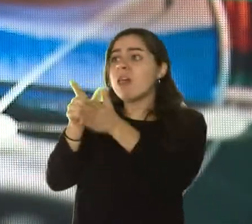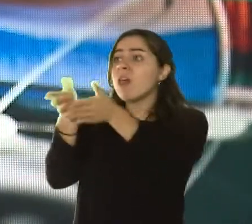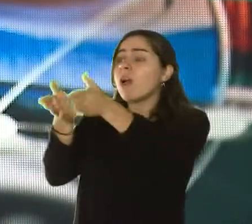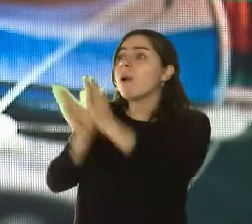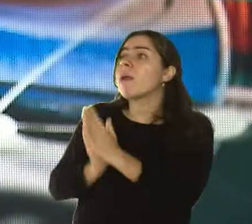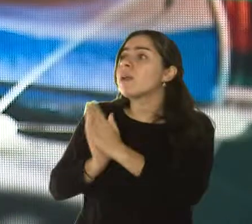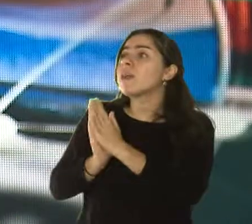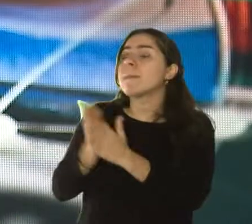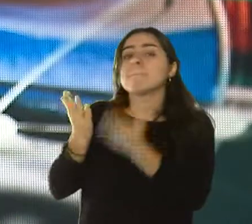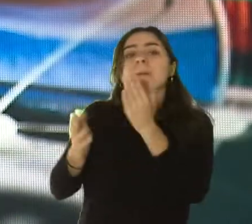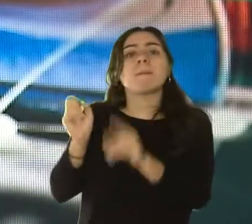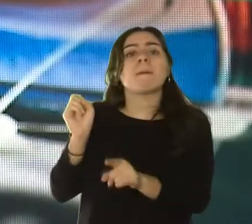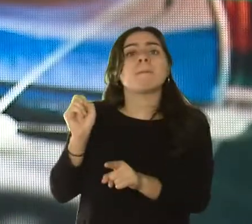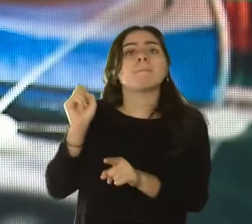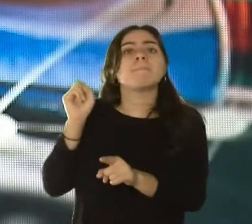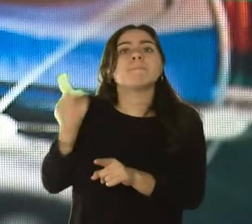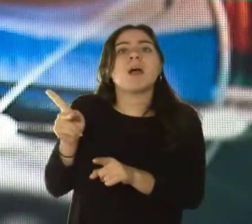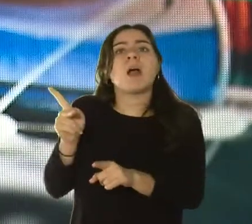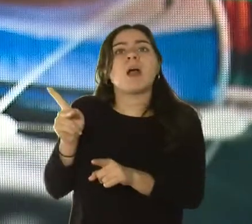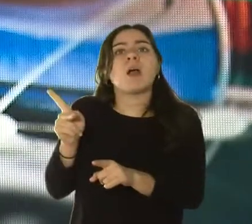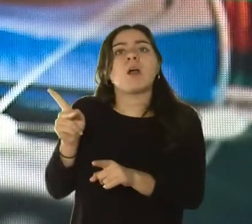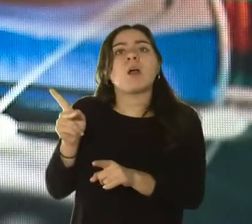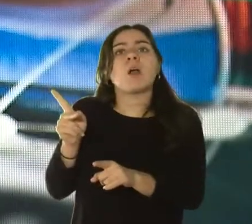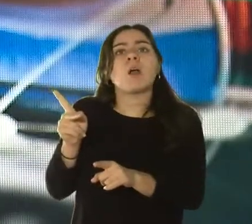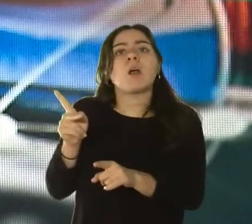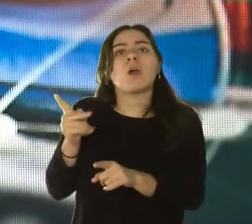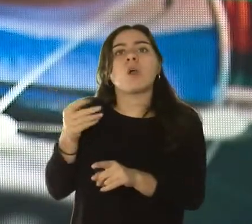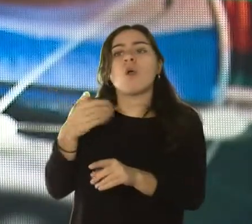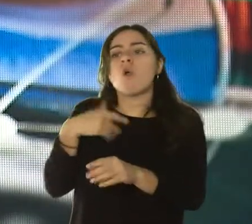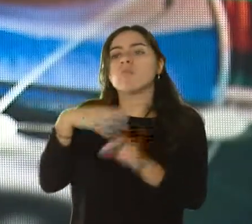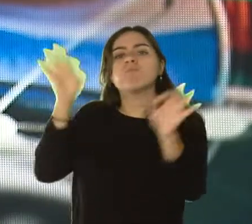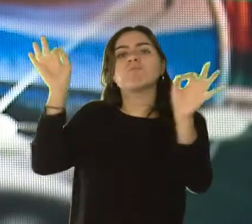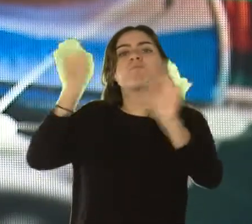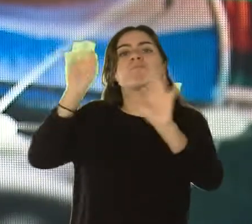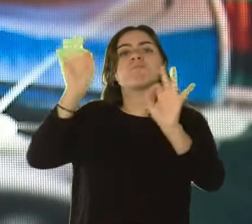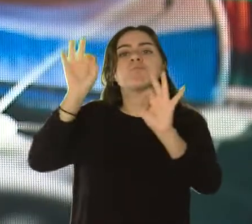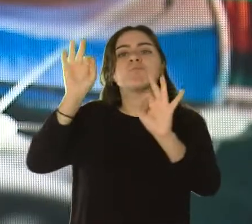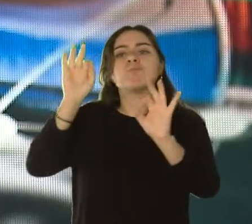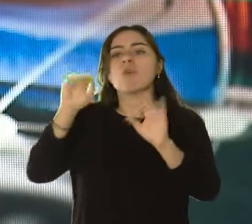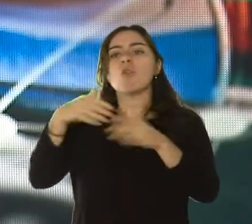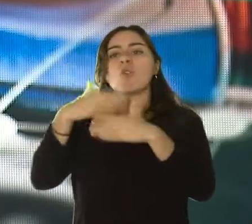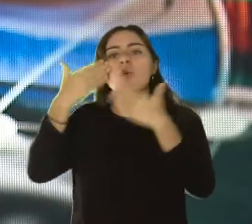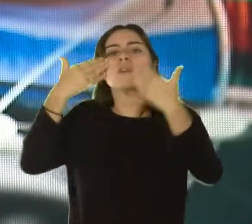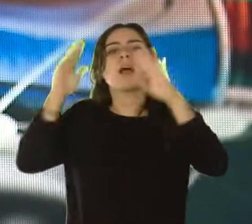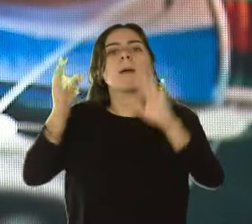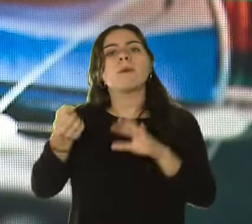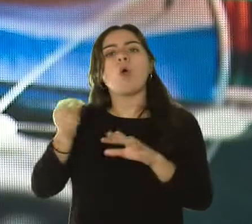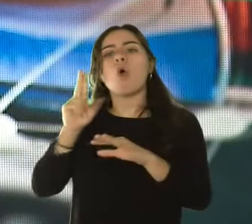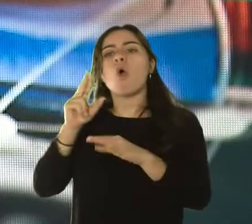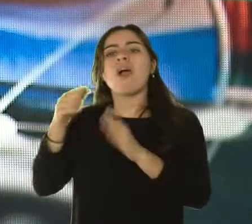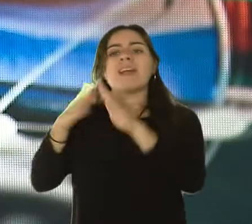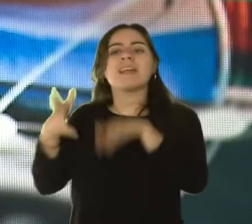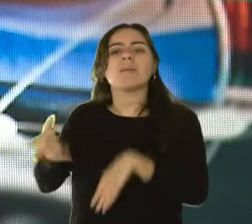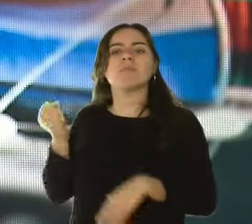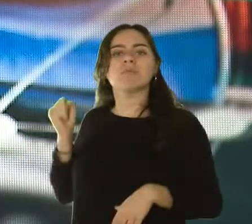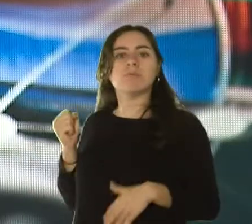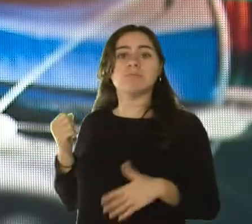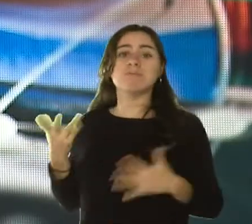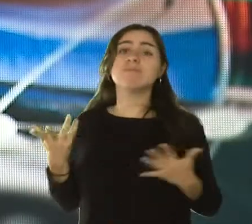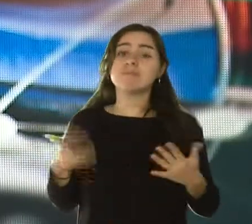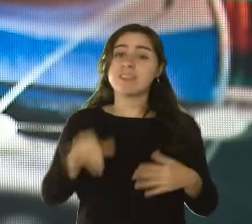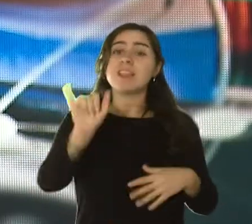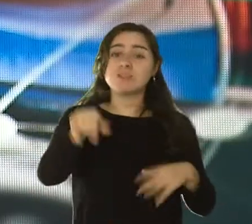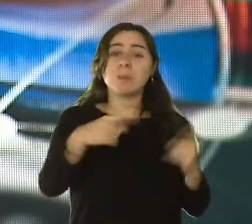darse cuenta que había un procedimiento de loss mitigation corriendo y no frenaron la ejecución, por ejemplo. Desgraciadamente eso pasa. ¿Ok?